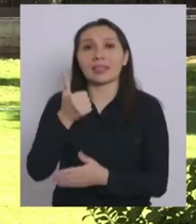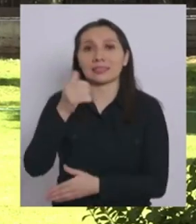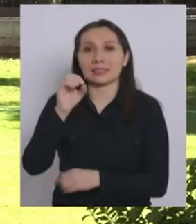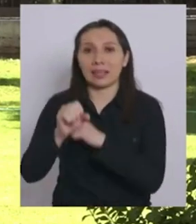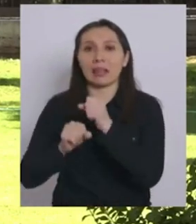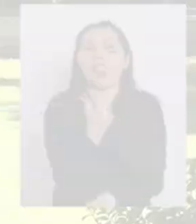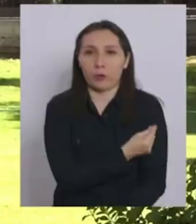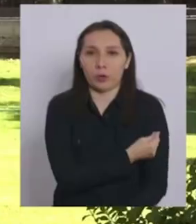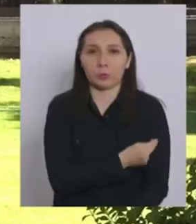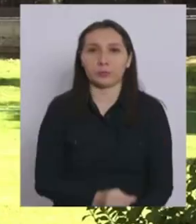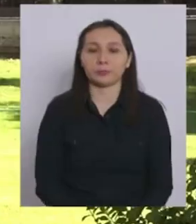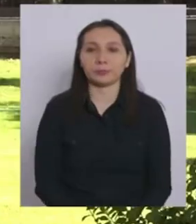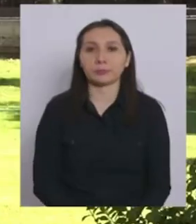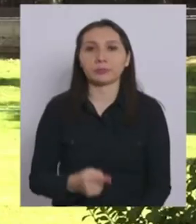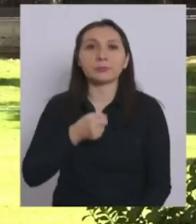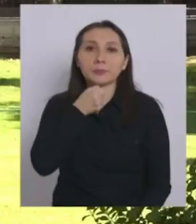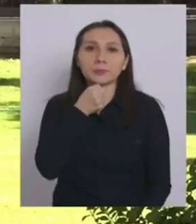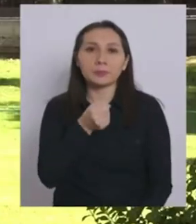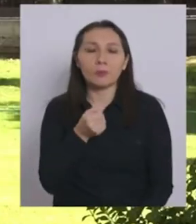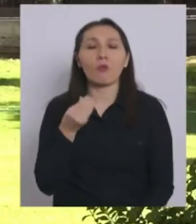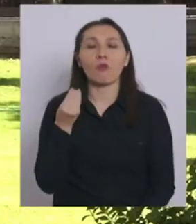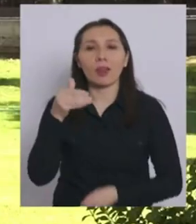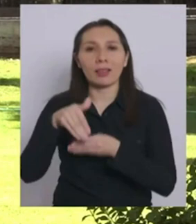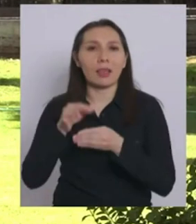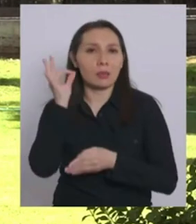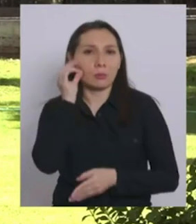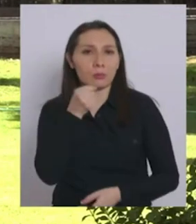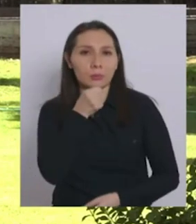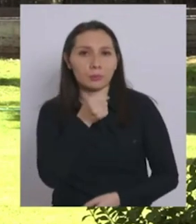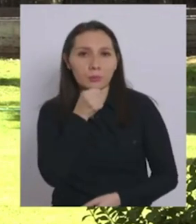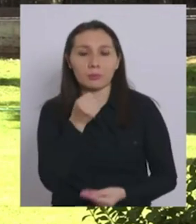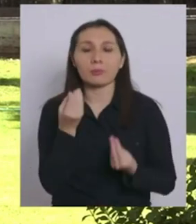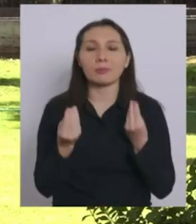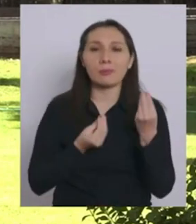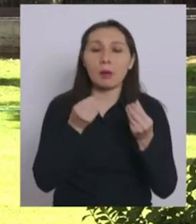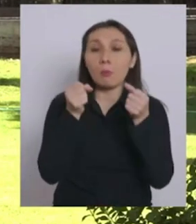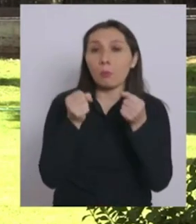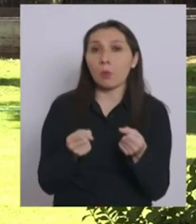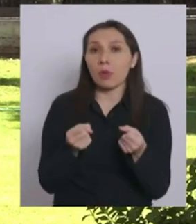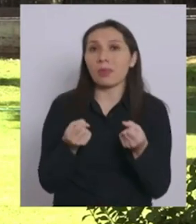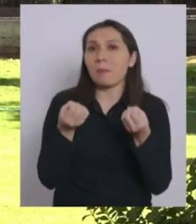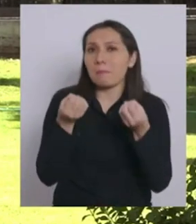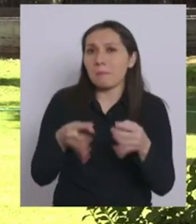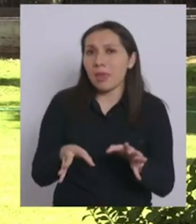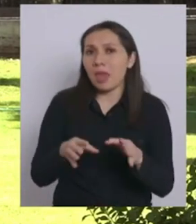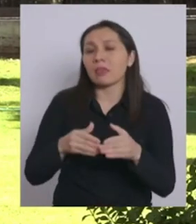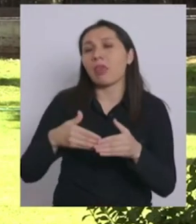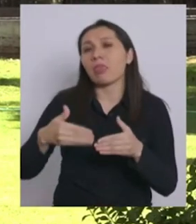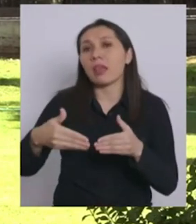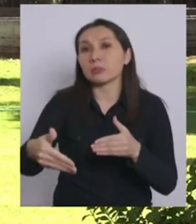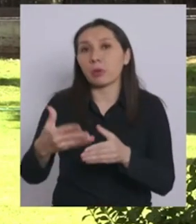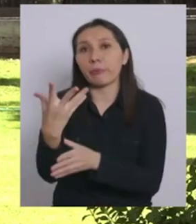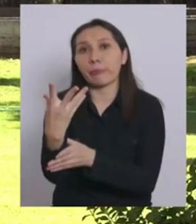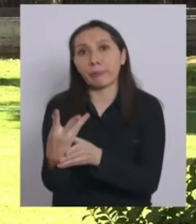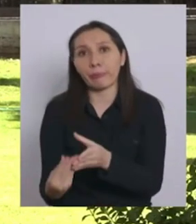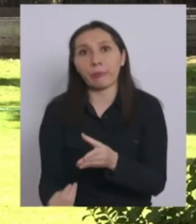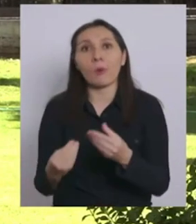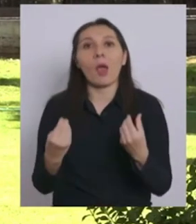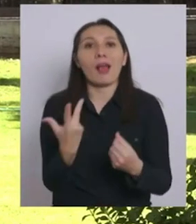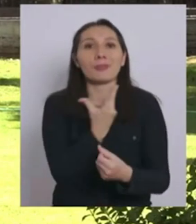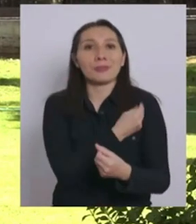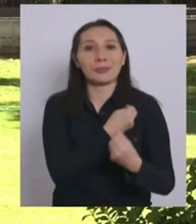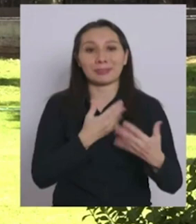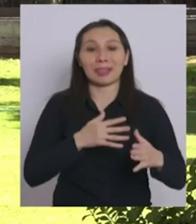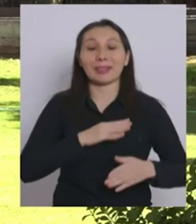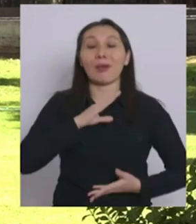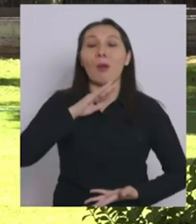años directores buenas tardes respecto de la posible pérdida de eficacia posterior que es una de las observaciones que se